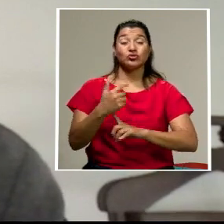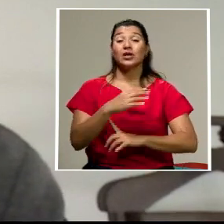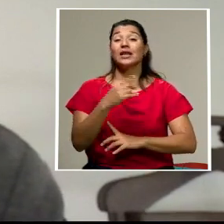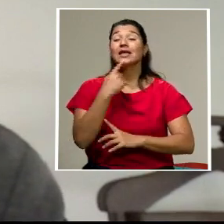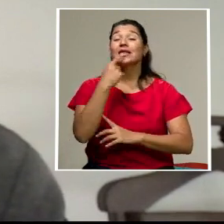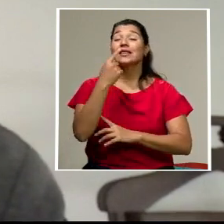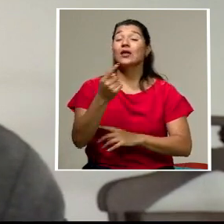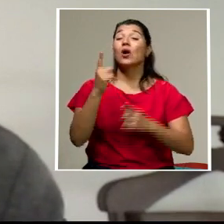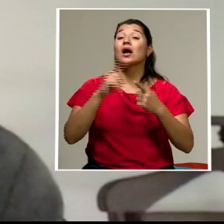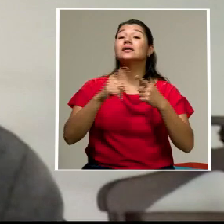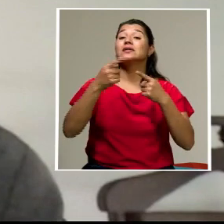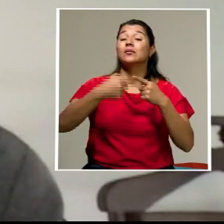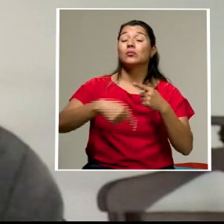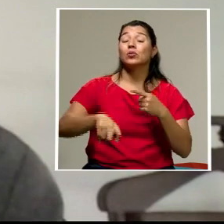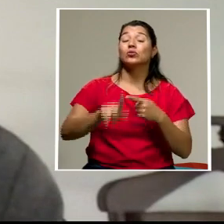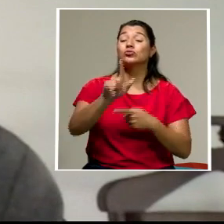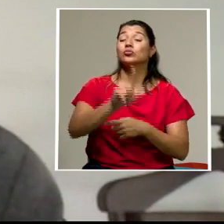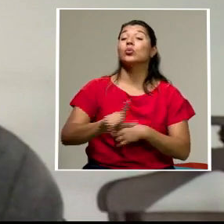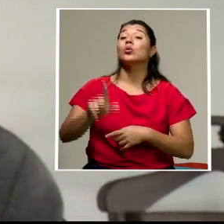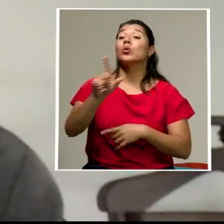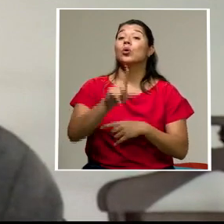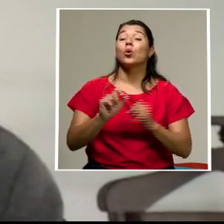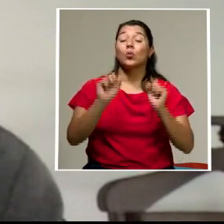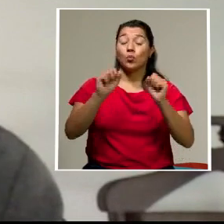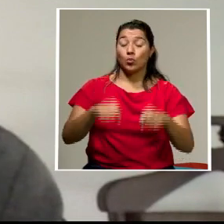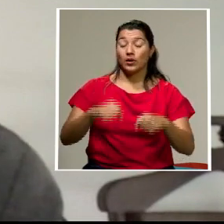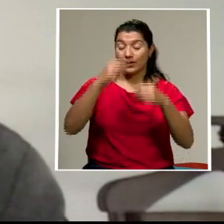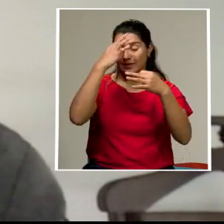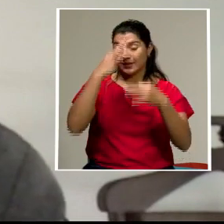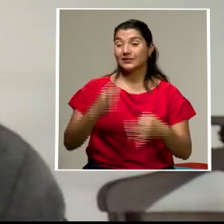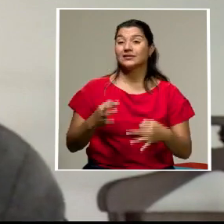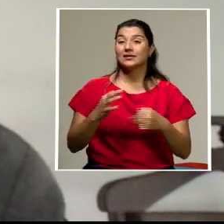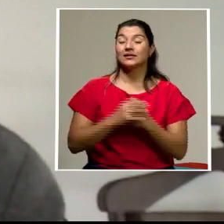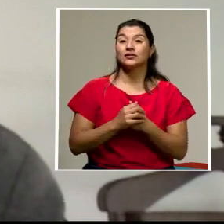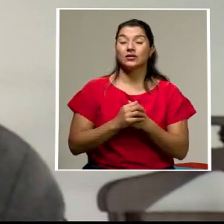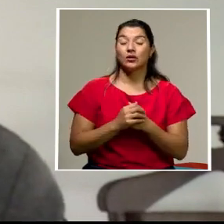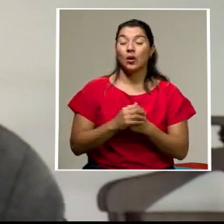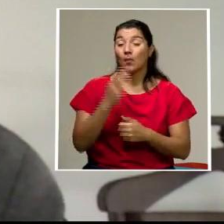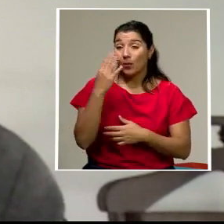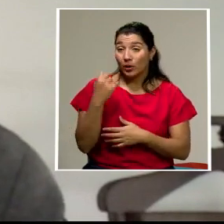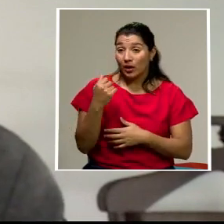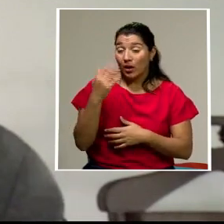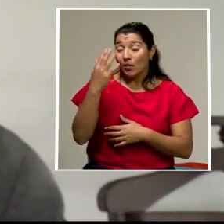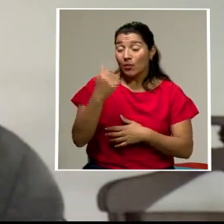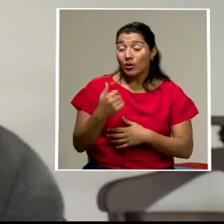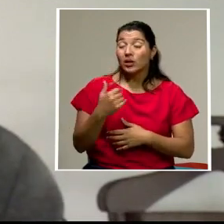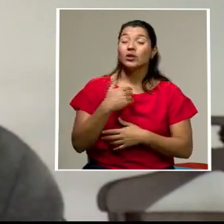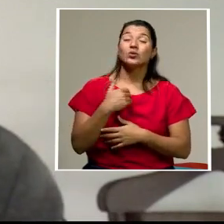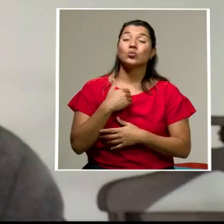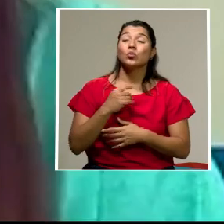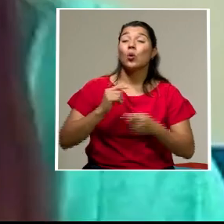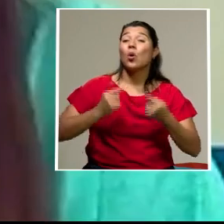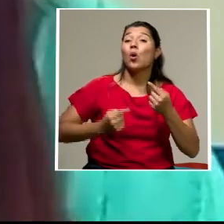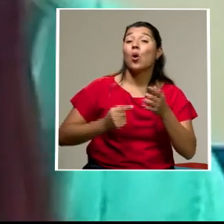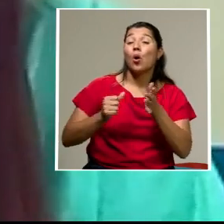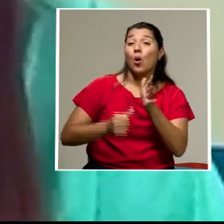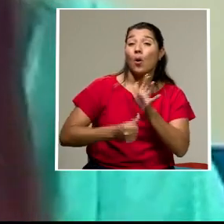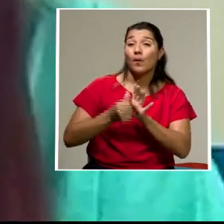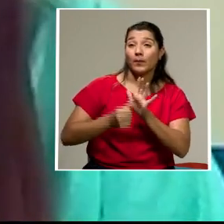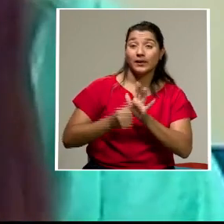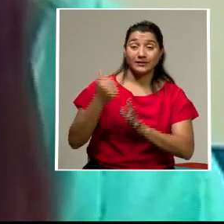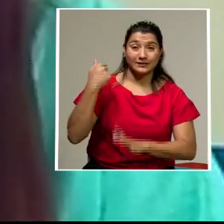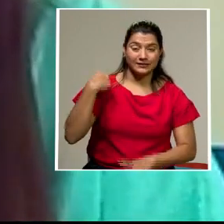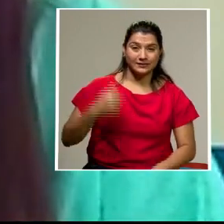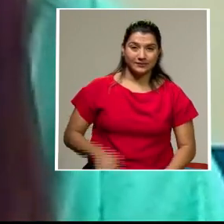que hasta el próximo lunes iba a tomar la decisión, dado que había tenido una operación en la columna. Había un mínimo